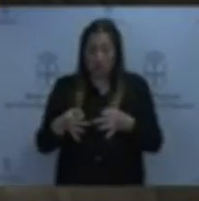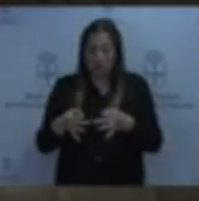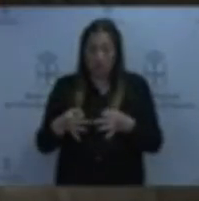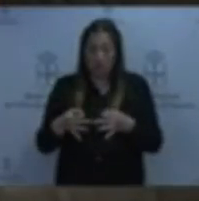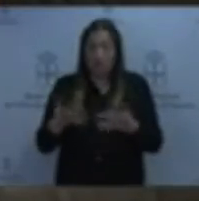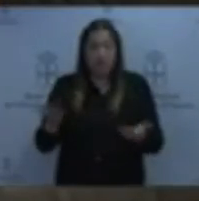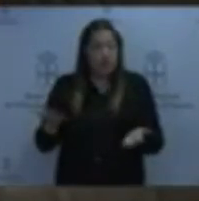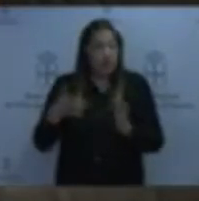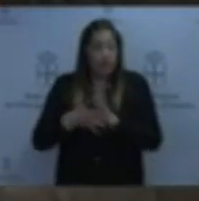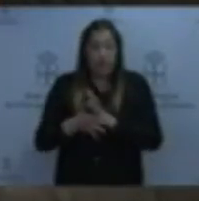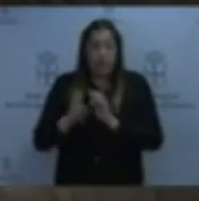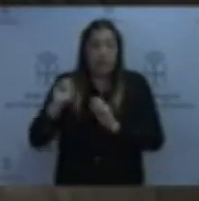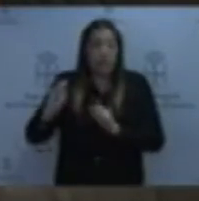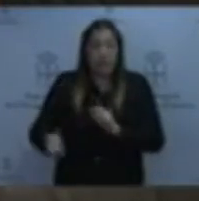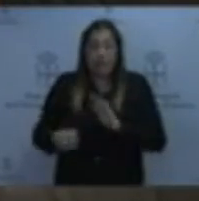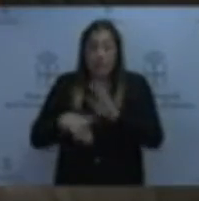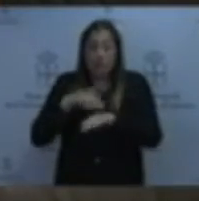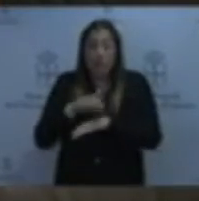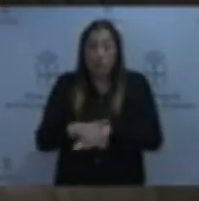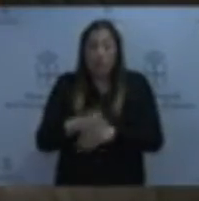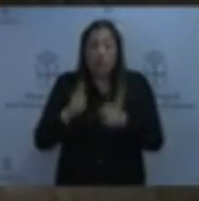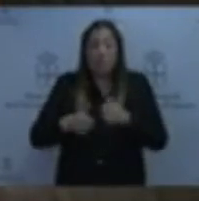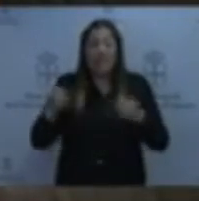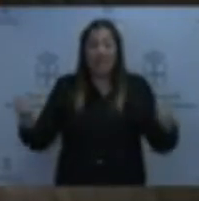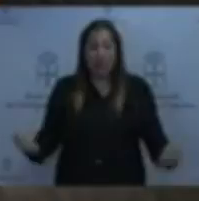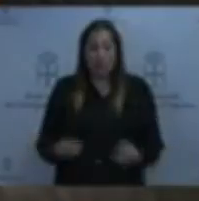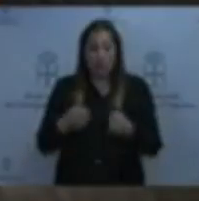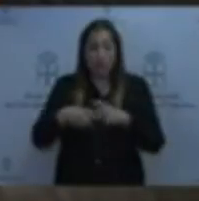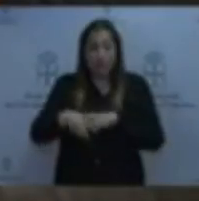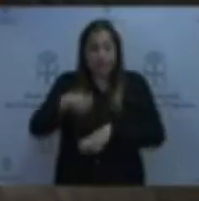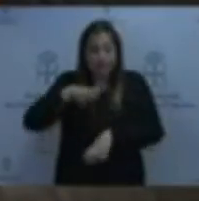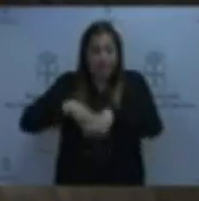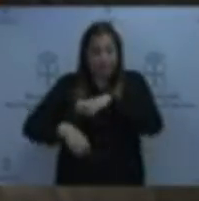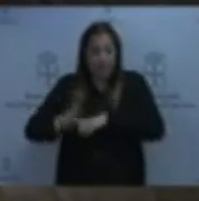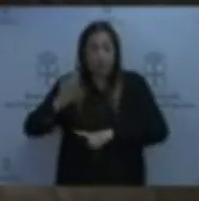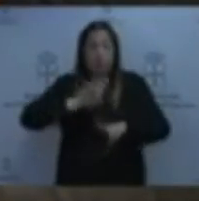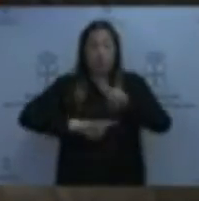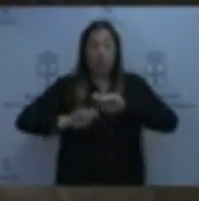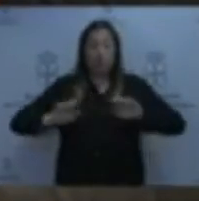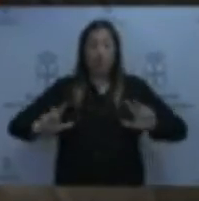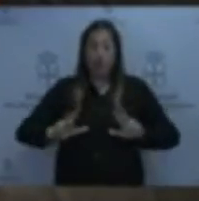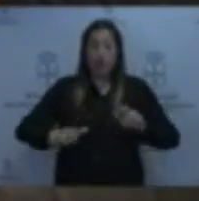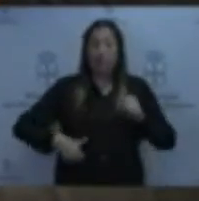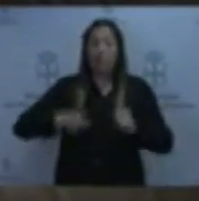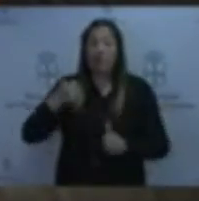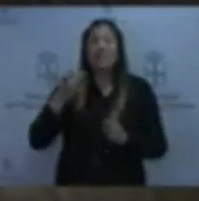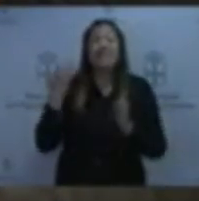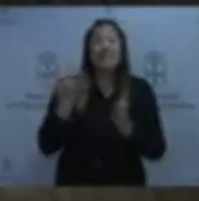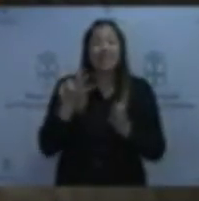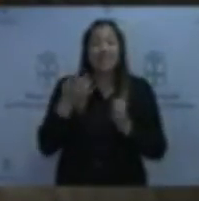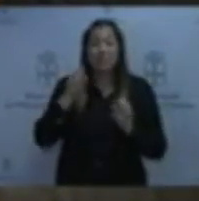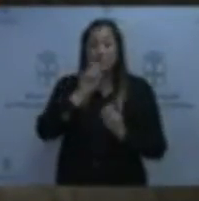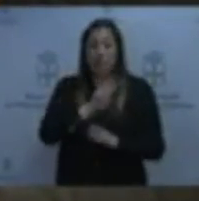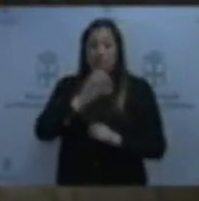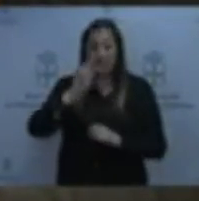Se cumplirá la sentencia, se retrotraerán las actuaciones y el gran problema que verdaderamente existe es que 23 personas que en este